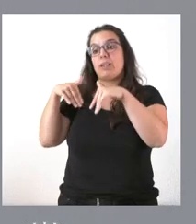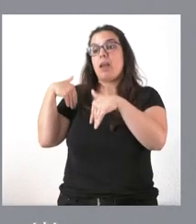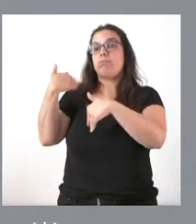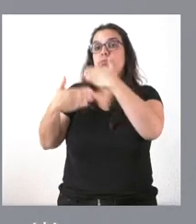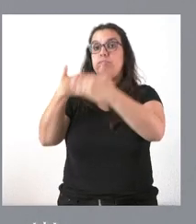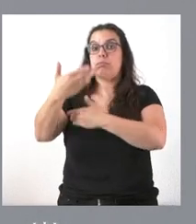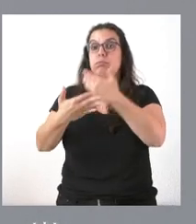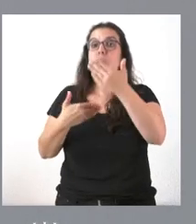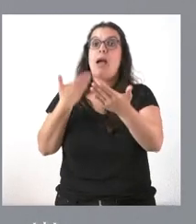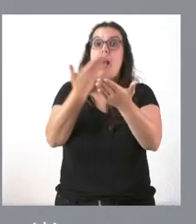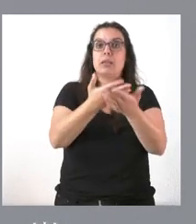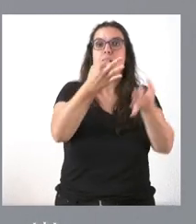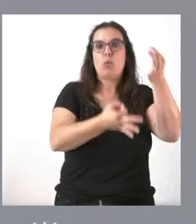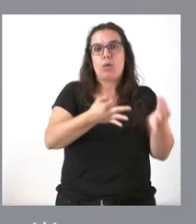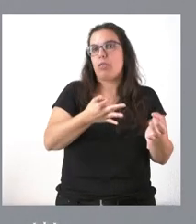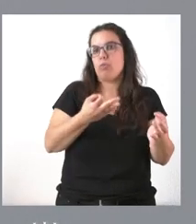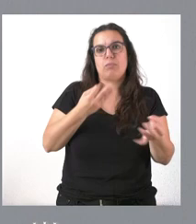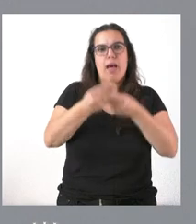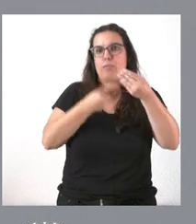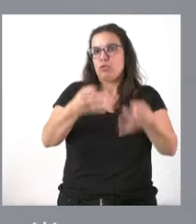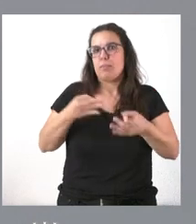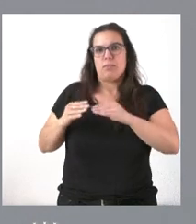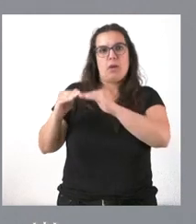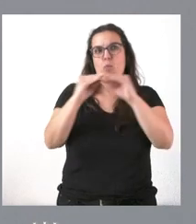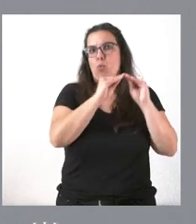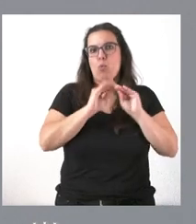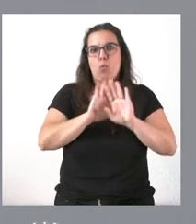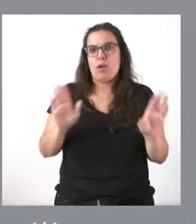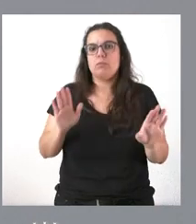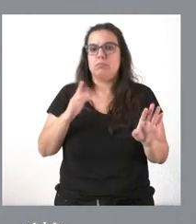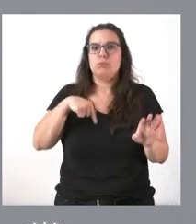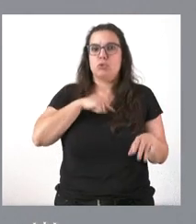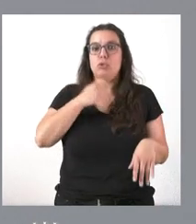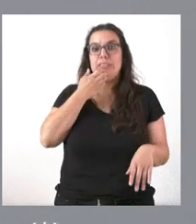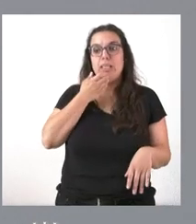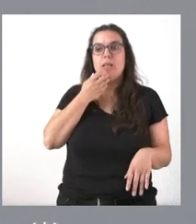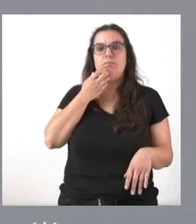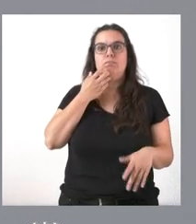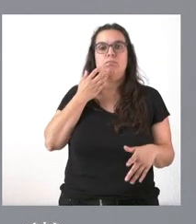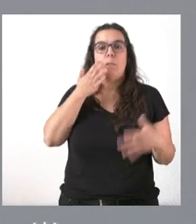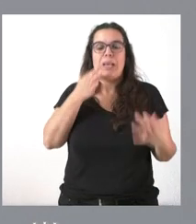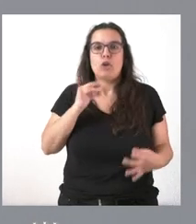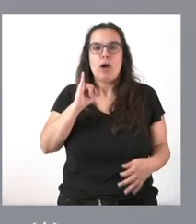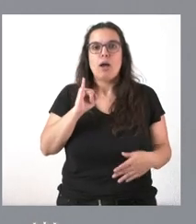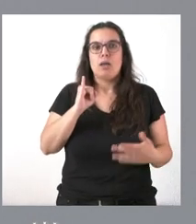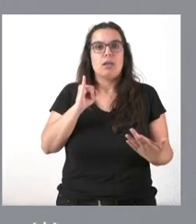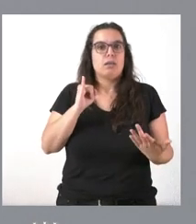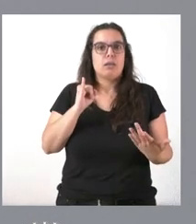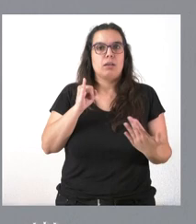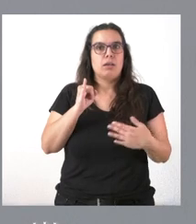judicial naturalmente Nosotros actuaremos igual que en el resto de los casos y nos personaremos siempre que esté en riesgo